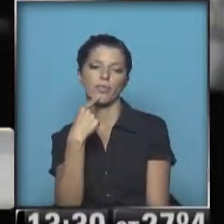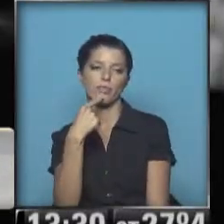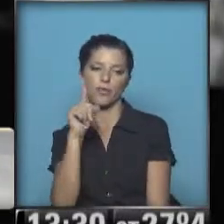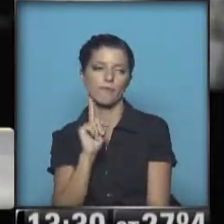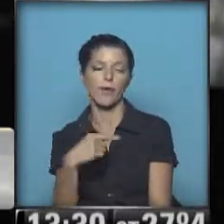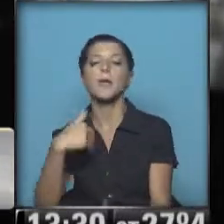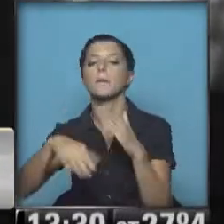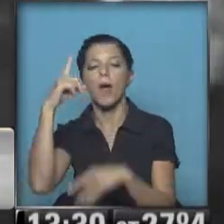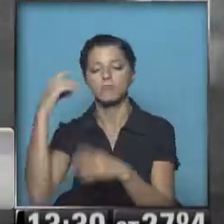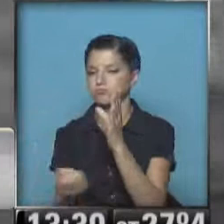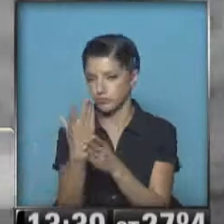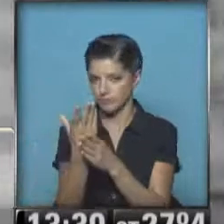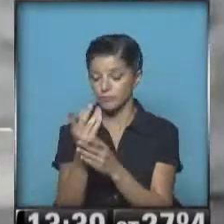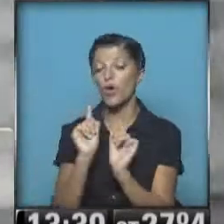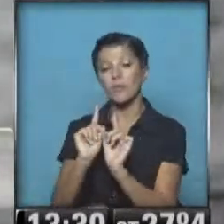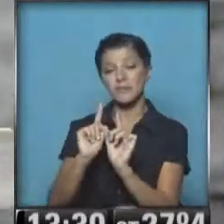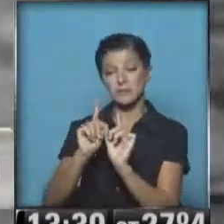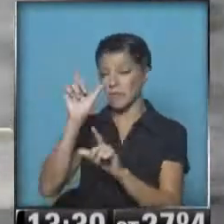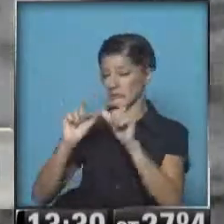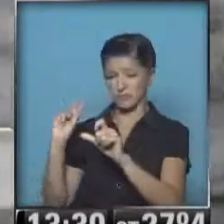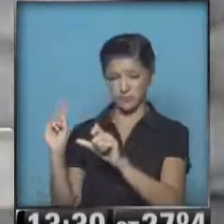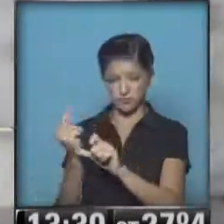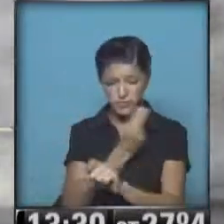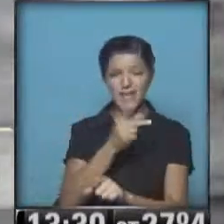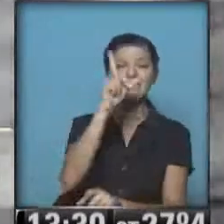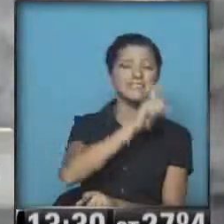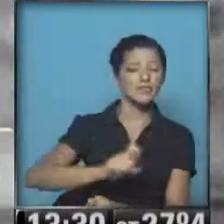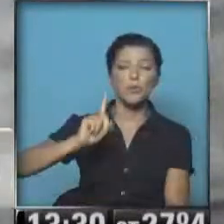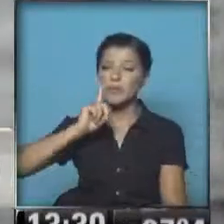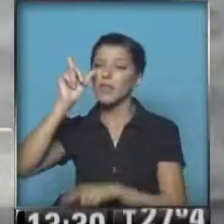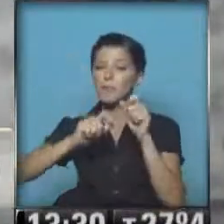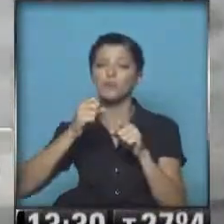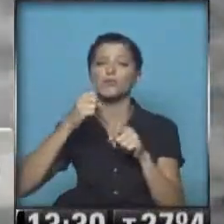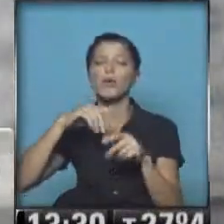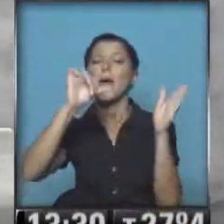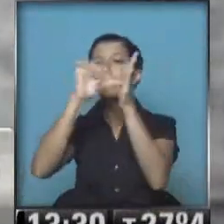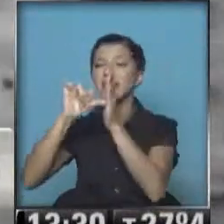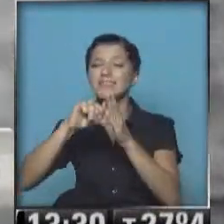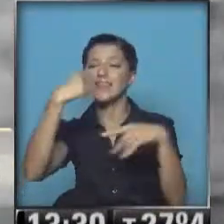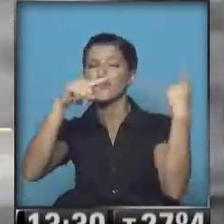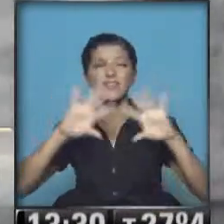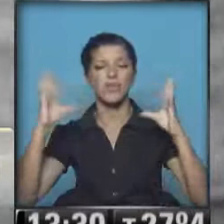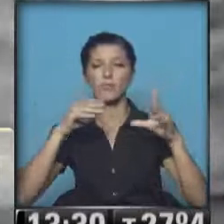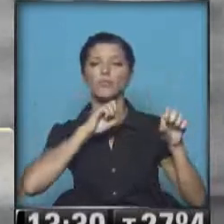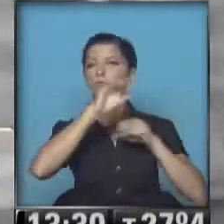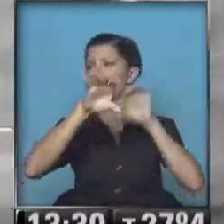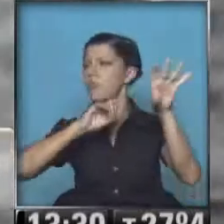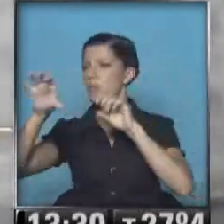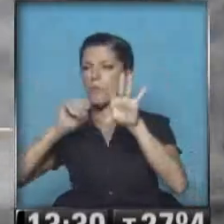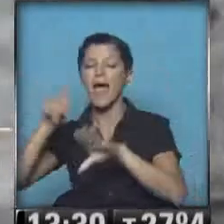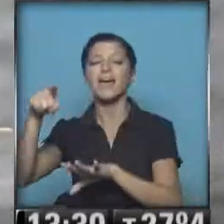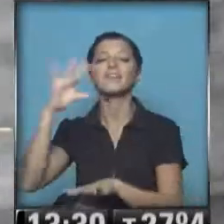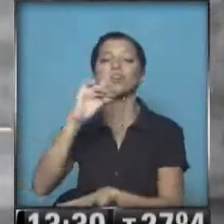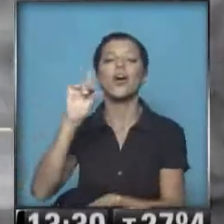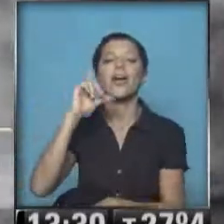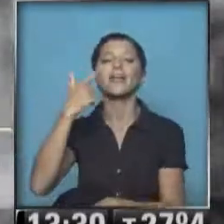Como resultado del genocidio, cientos de miles de armenios emigraron a distintos lugares del mundo, proceso que se conoce como la